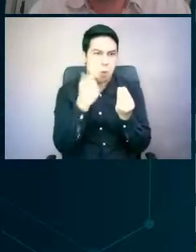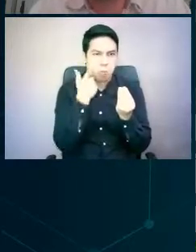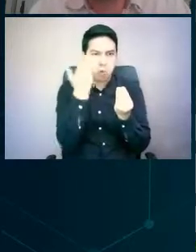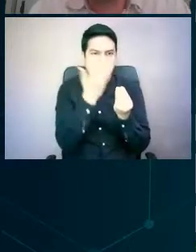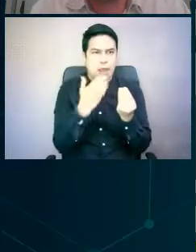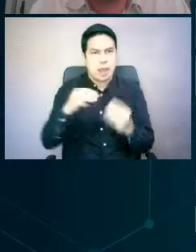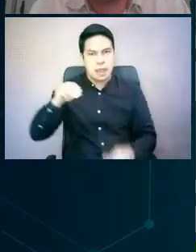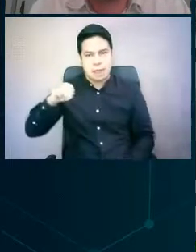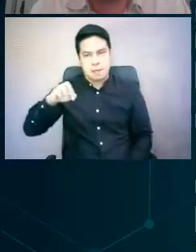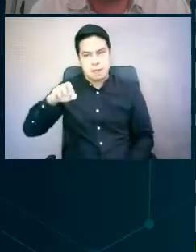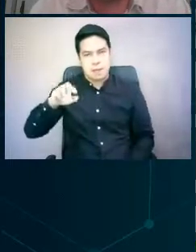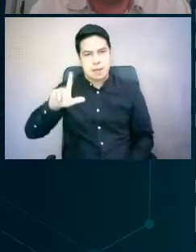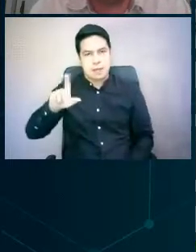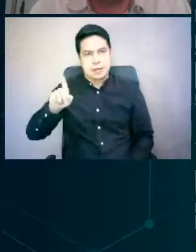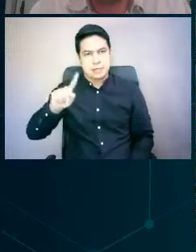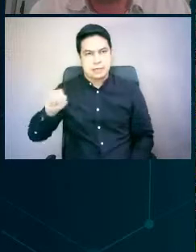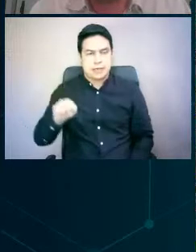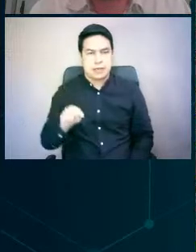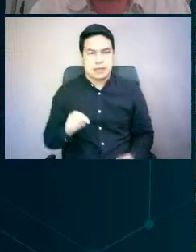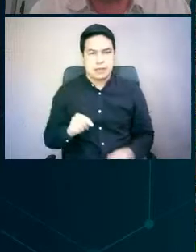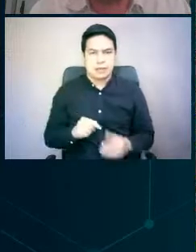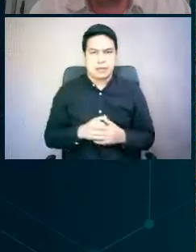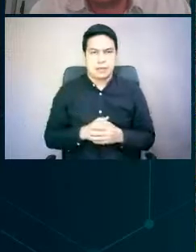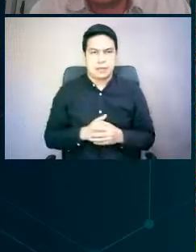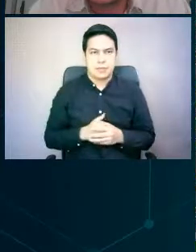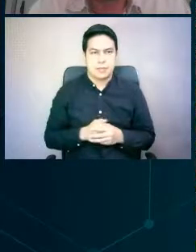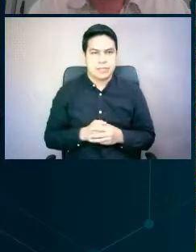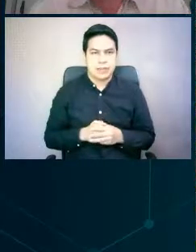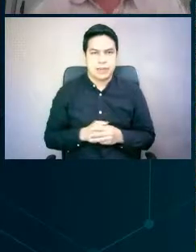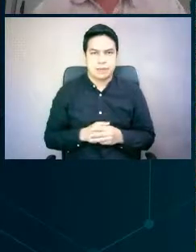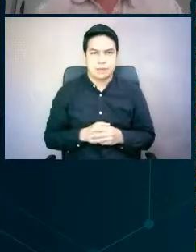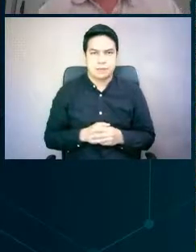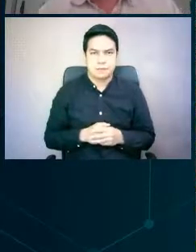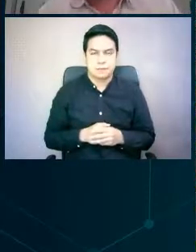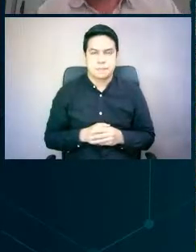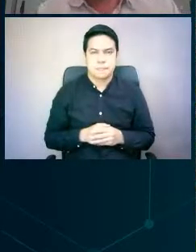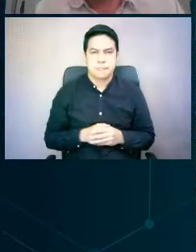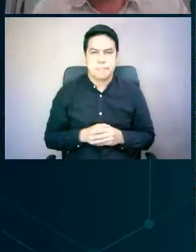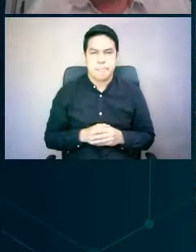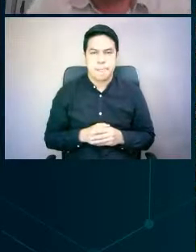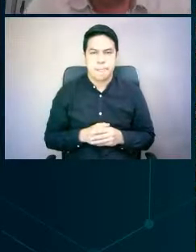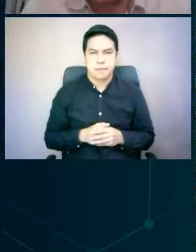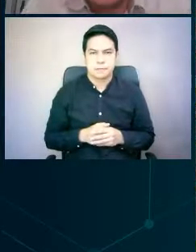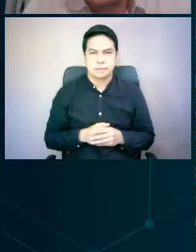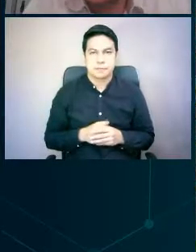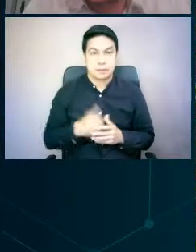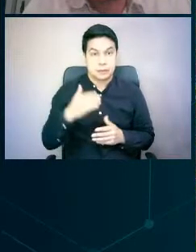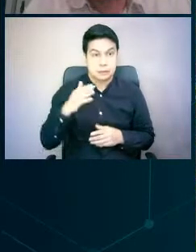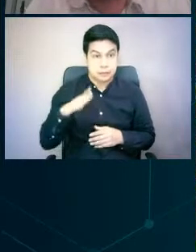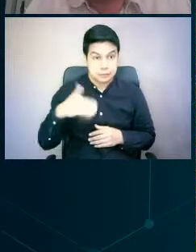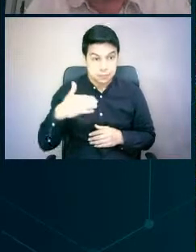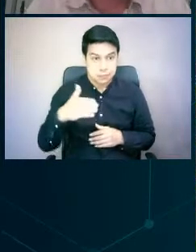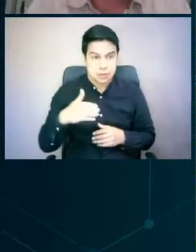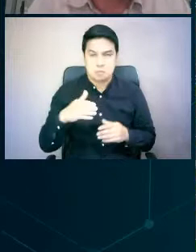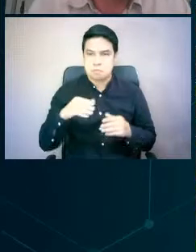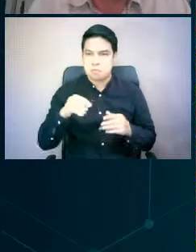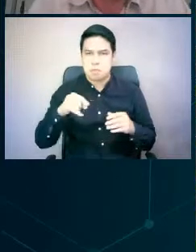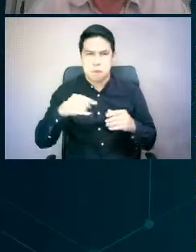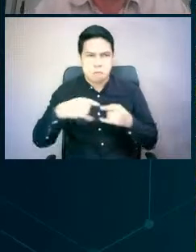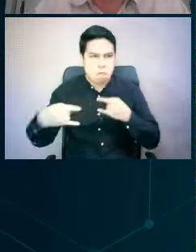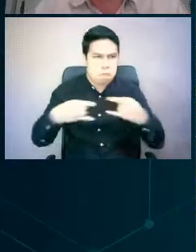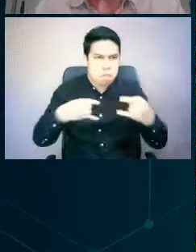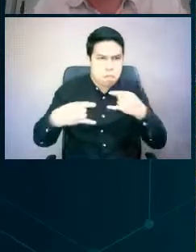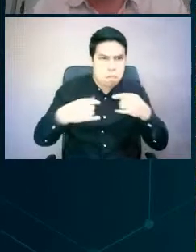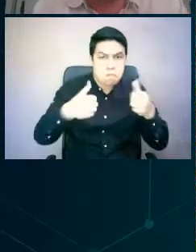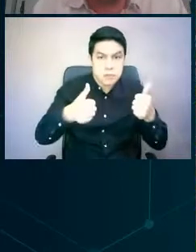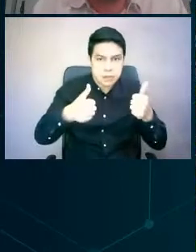subestación Colombia para evaluar el desempeño de la red. Una vez realizado el montaje, definimos